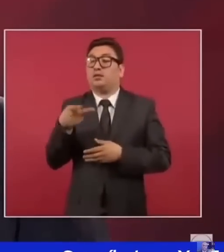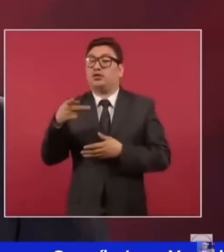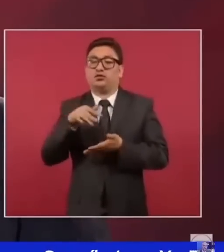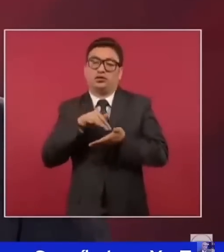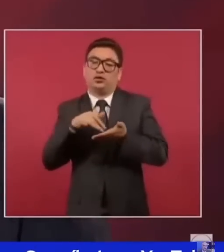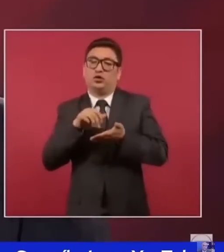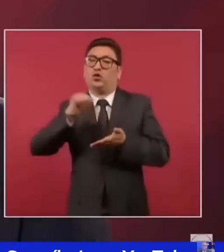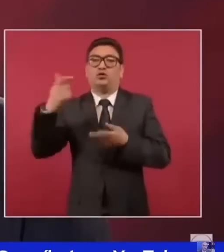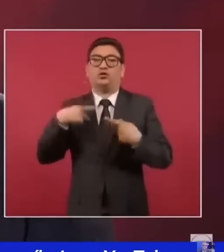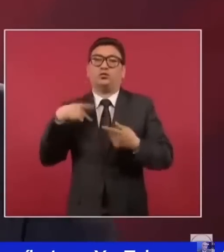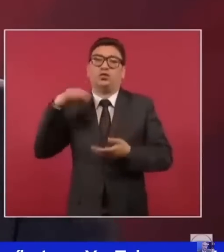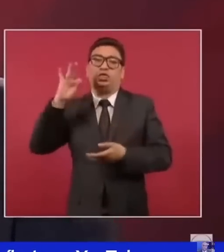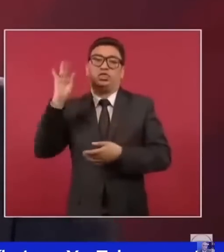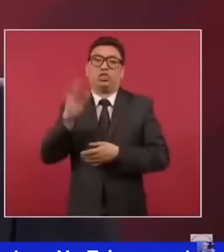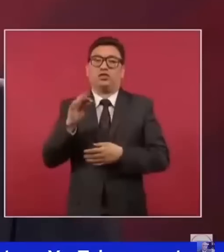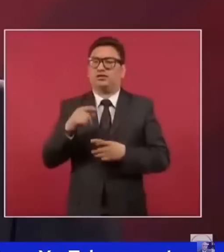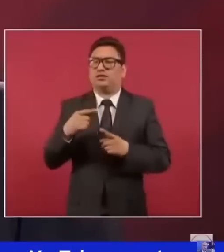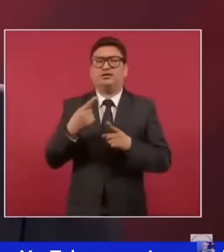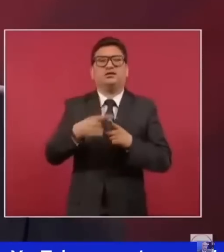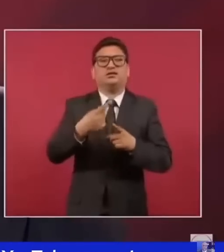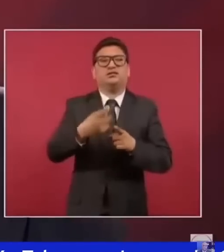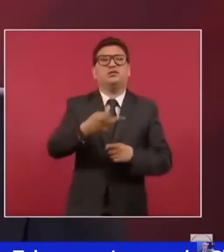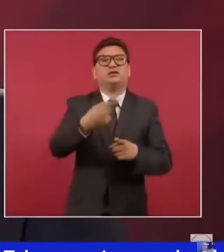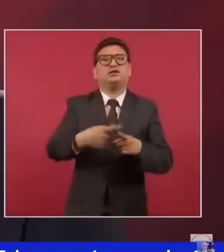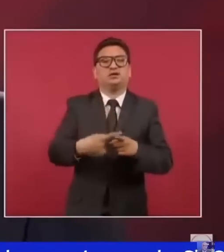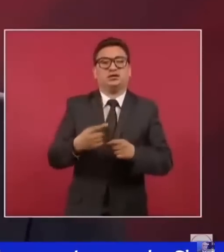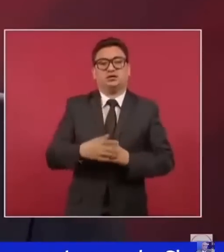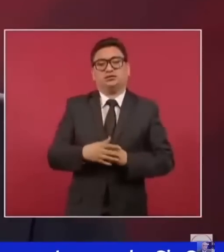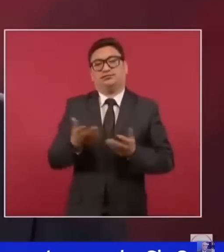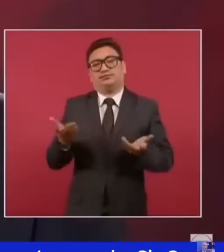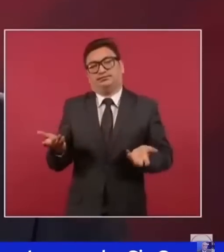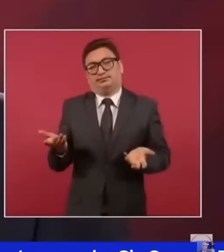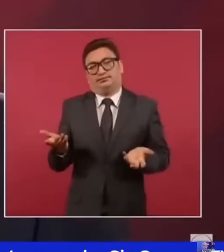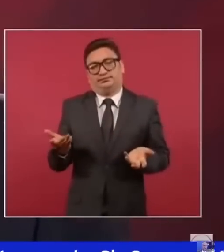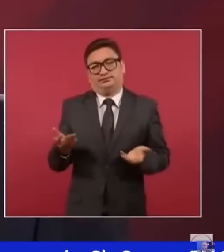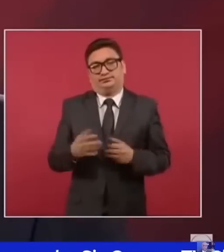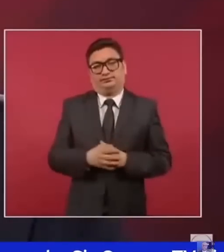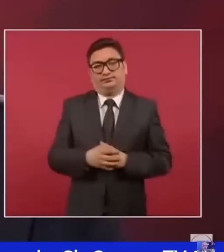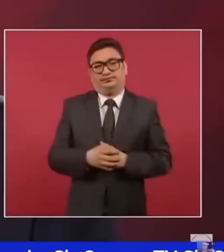¿Quién, presidente? Pues los